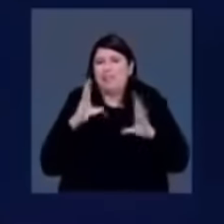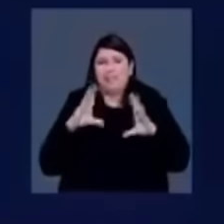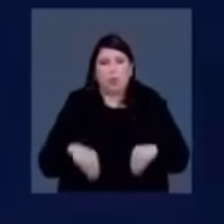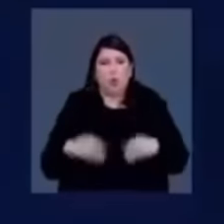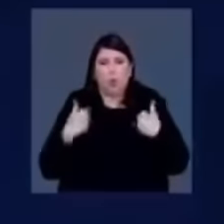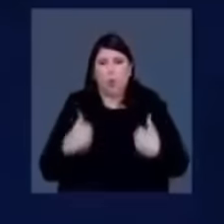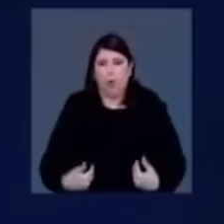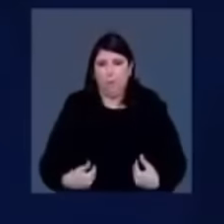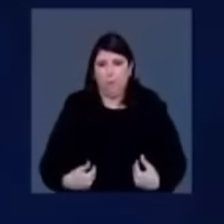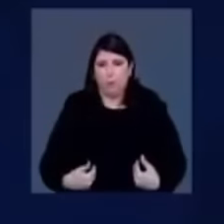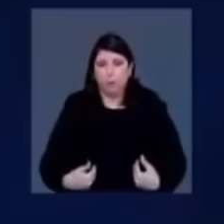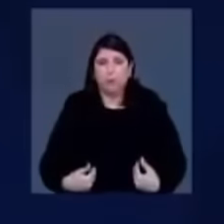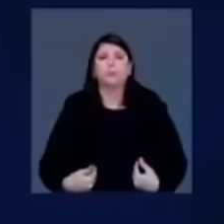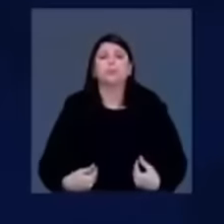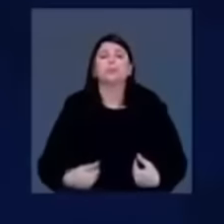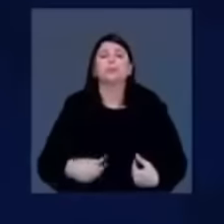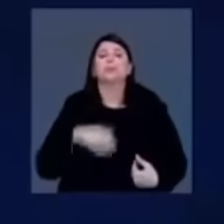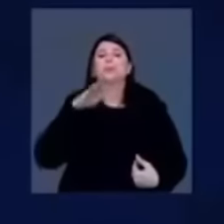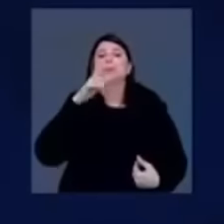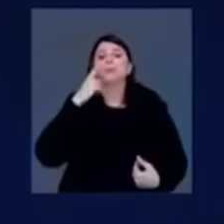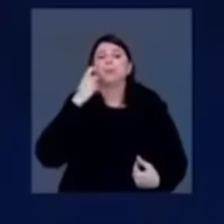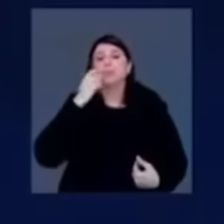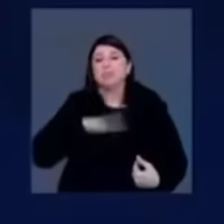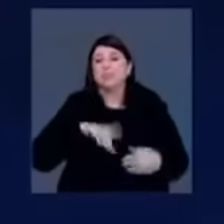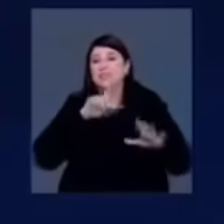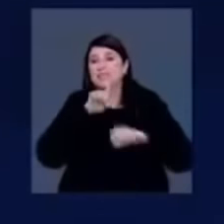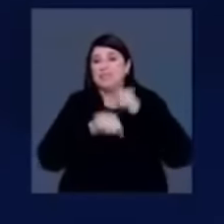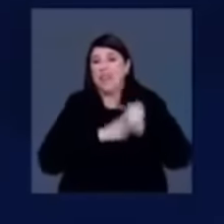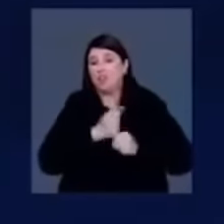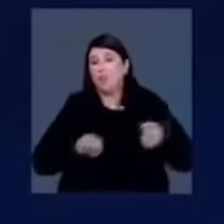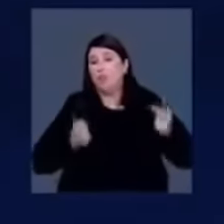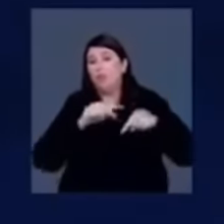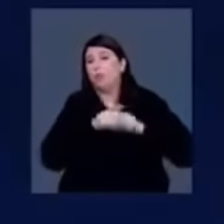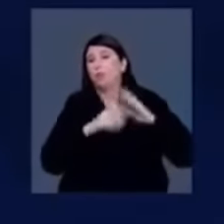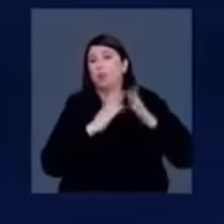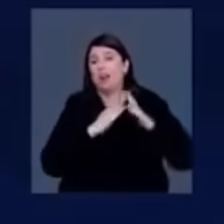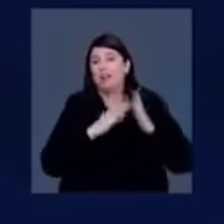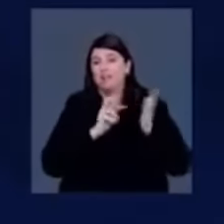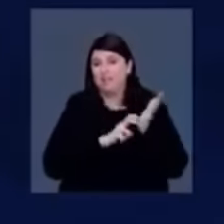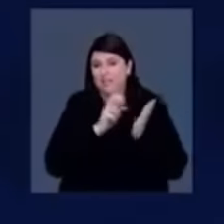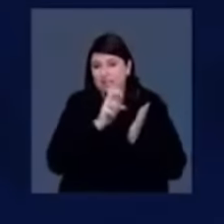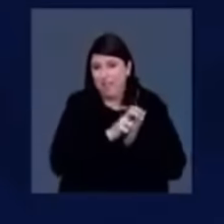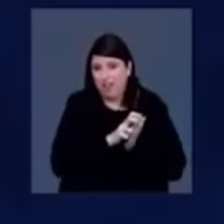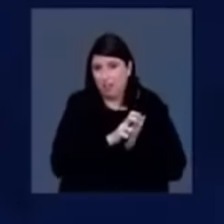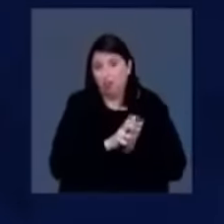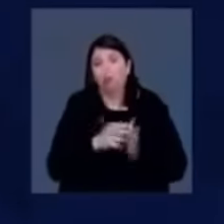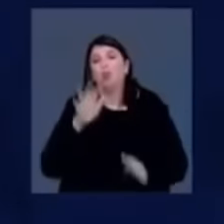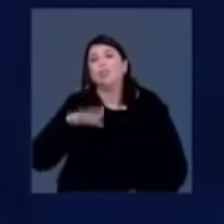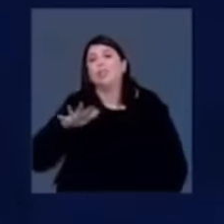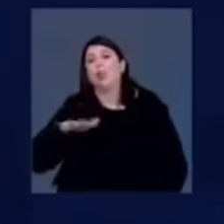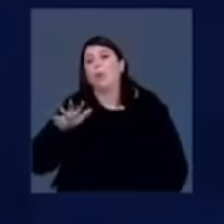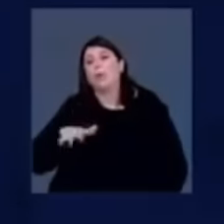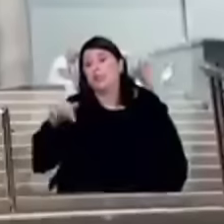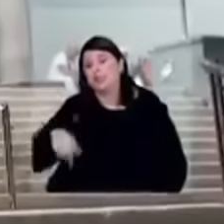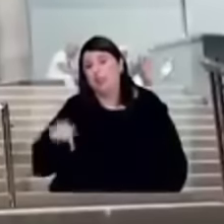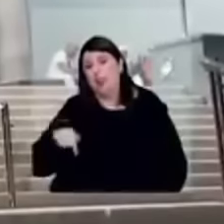Genaro Cabrera, un niño de apenas 7 años, volvió a su casa en Salto tras 5 meses internado en el Pereira Rosell, luego de perder a toda